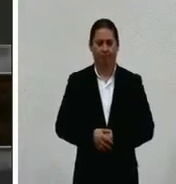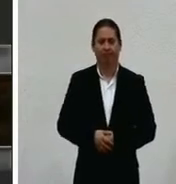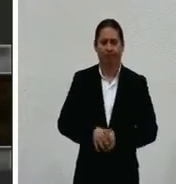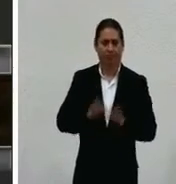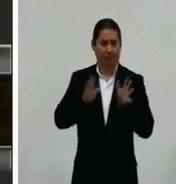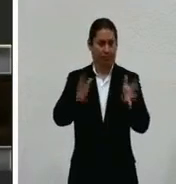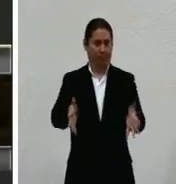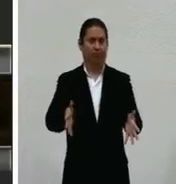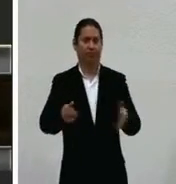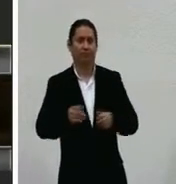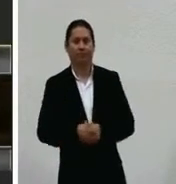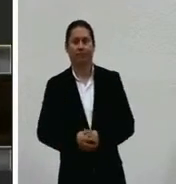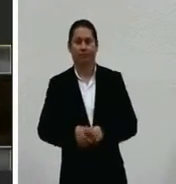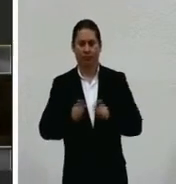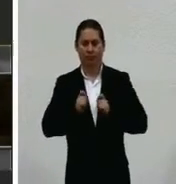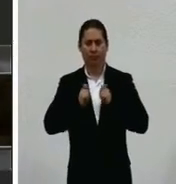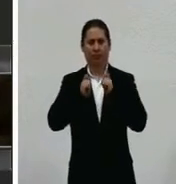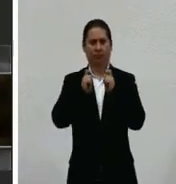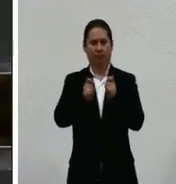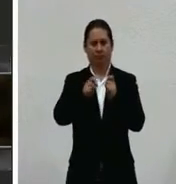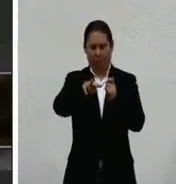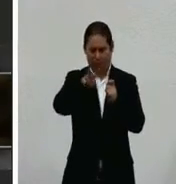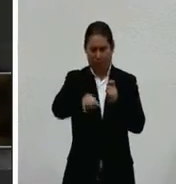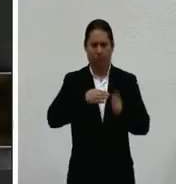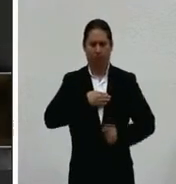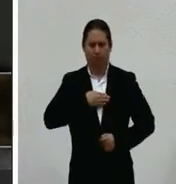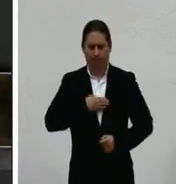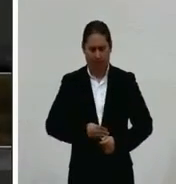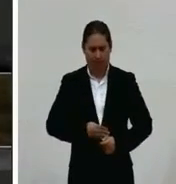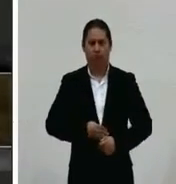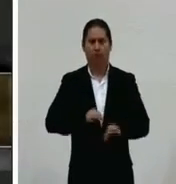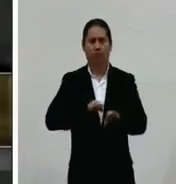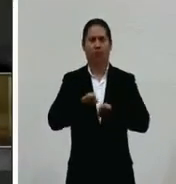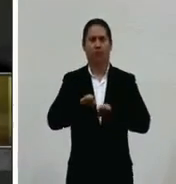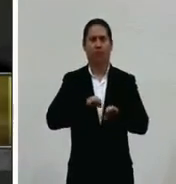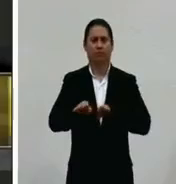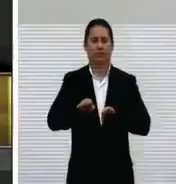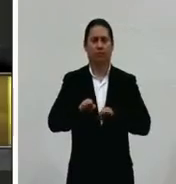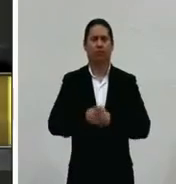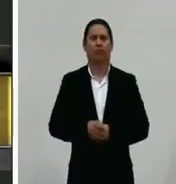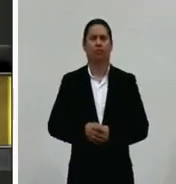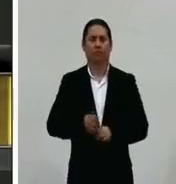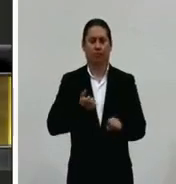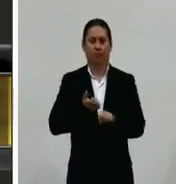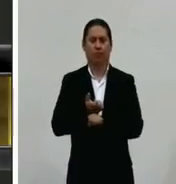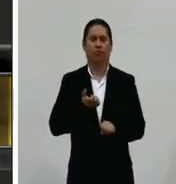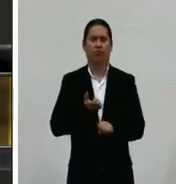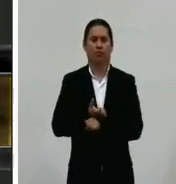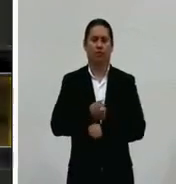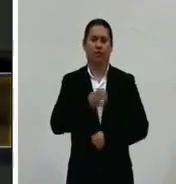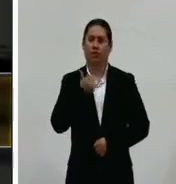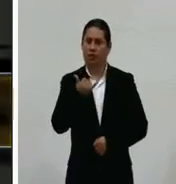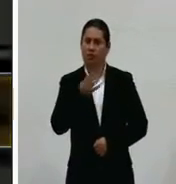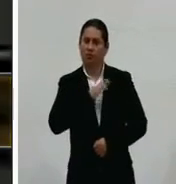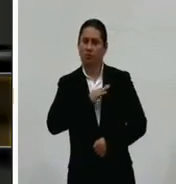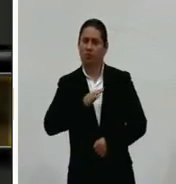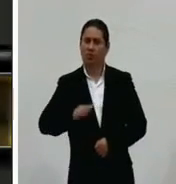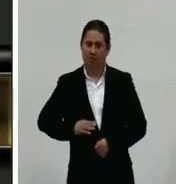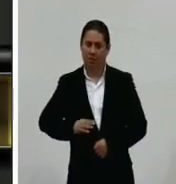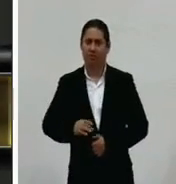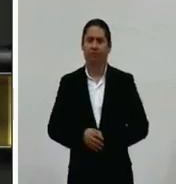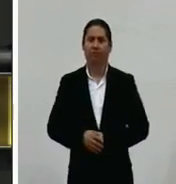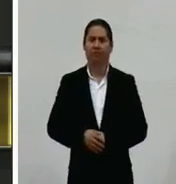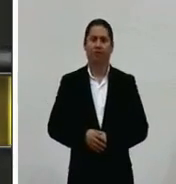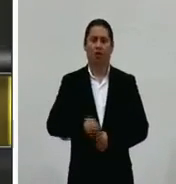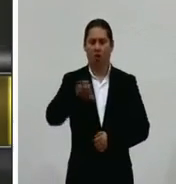tiempo que se le otorgue una verdadera justicia laboral a los trabajadores del Estado o municipios. Hasta hoy se